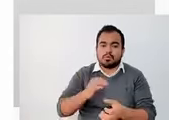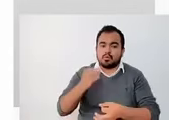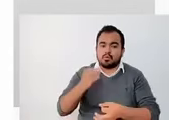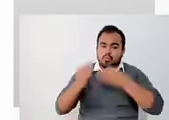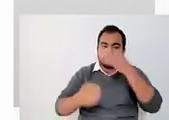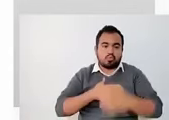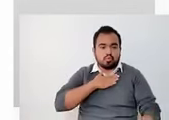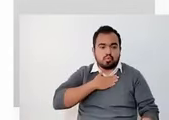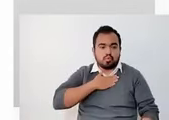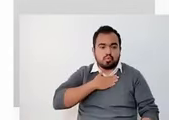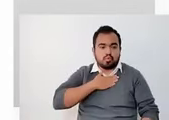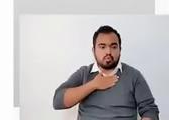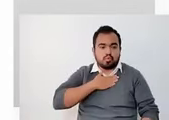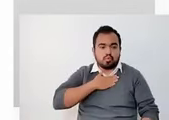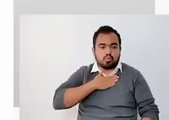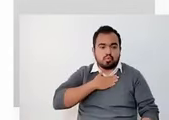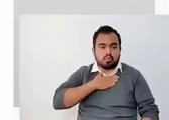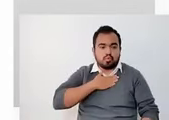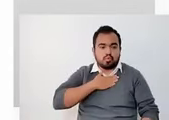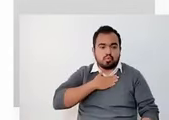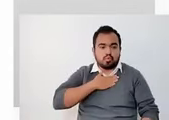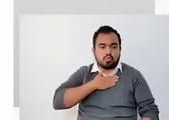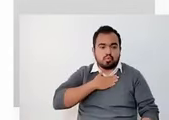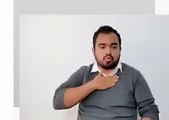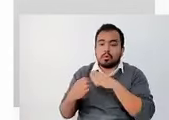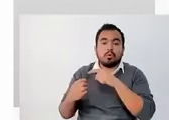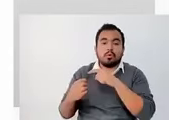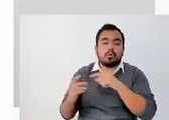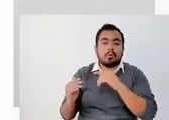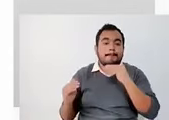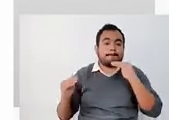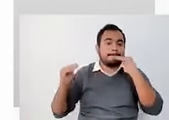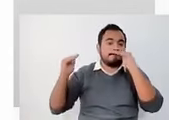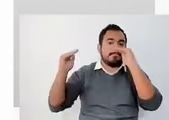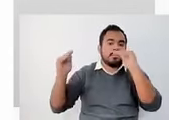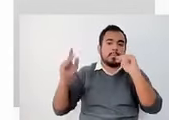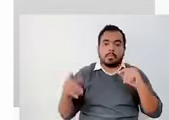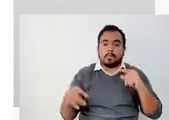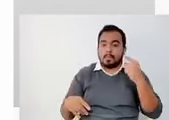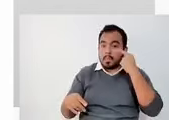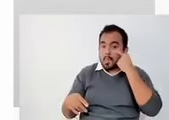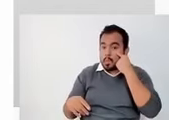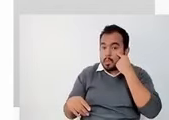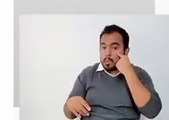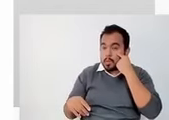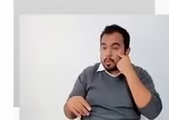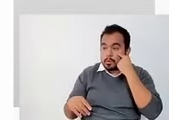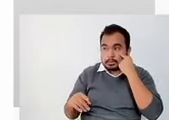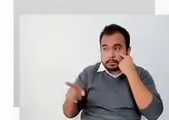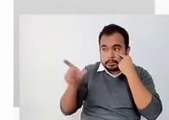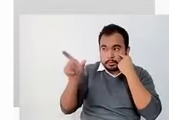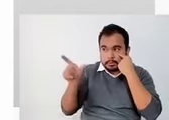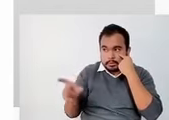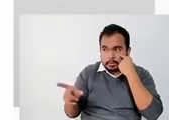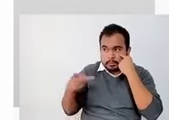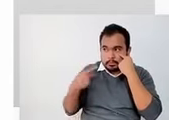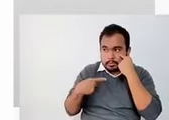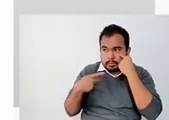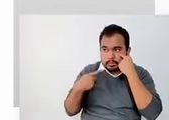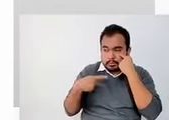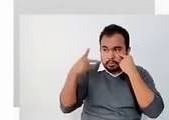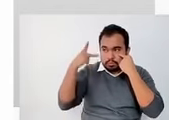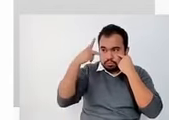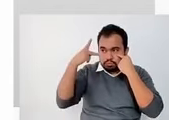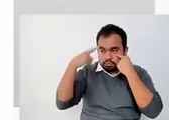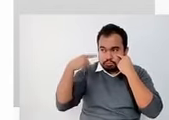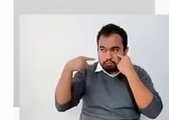pide lo máximo que contra un enemigo que lo que le está diciendo es: ojo, no estamos tratando adecuadamente a las personas con anomalias o alteraciones psíquicas, o que está